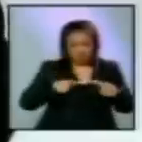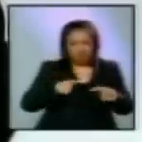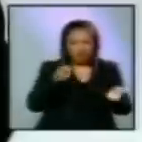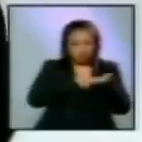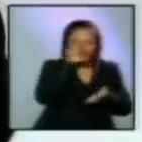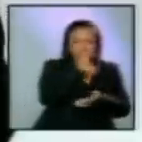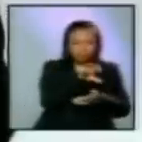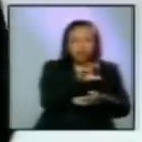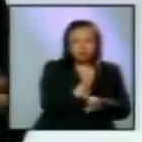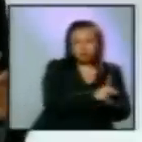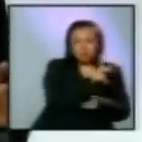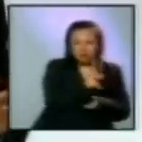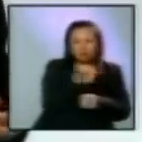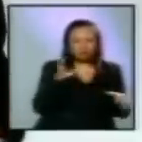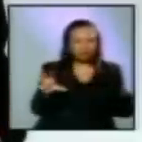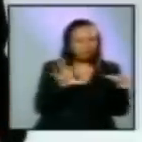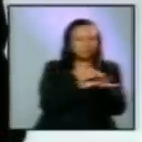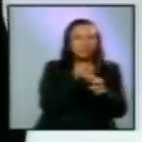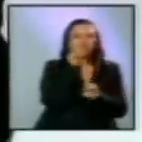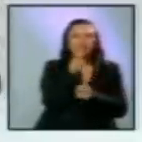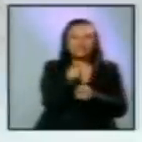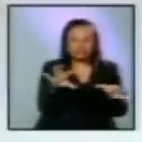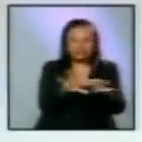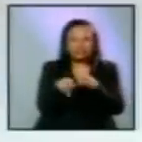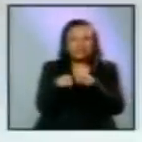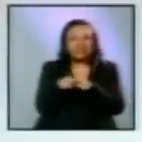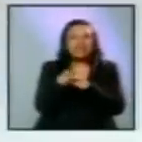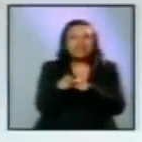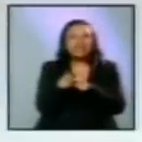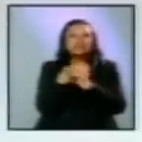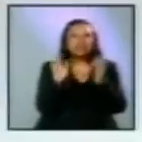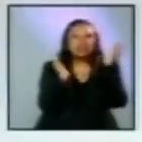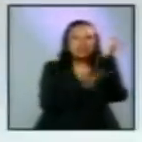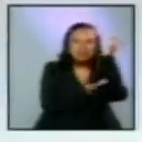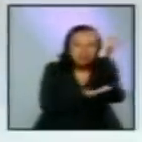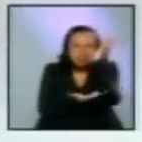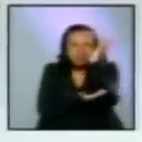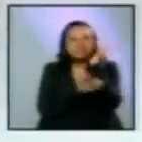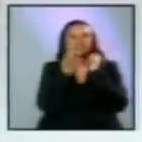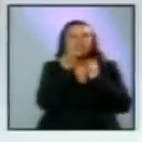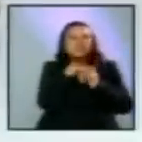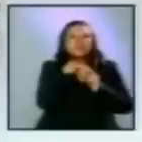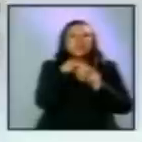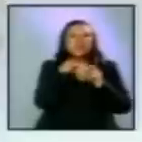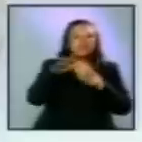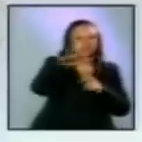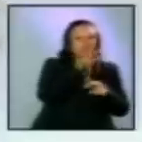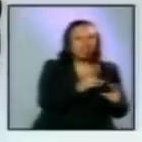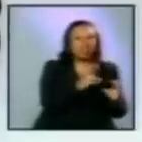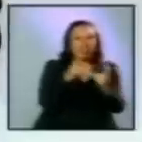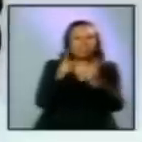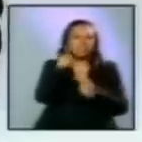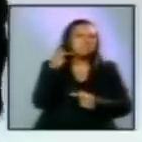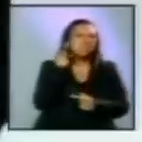esto está asociado muchísimo, algo que a los políticos no les importa, a la deforestación y a la destrucción de los ecosistemas del